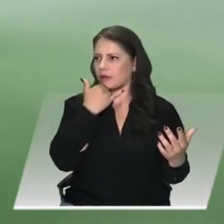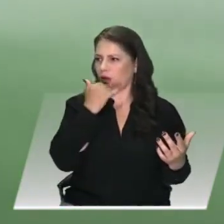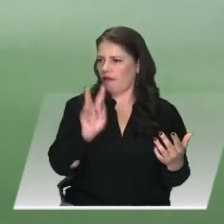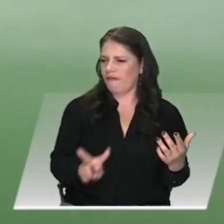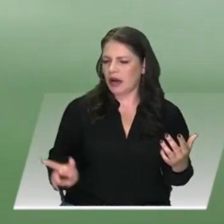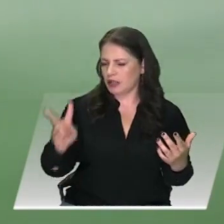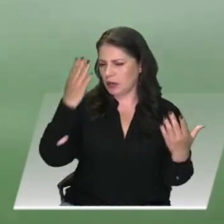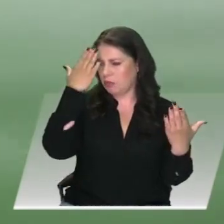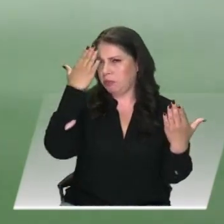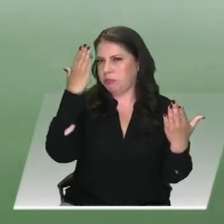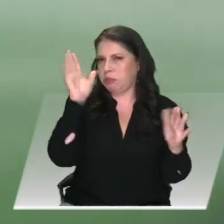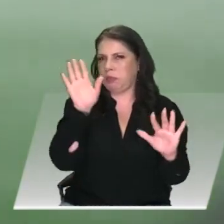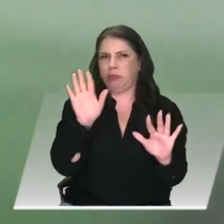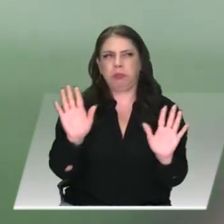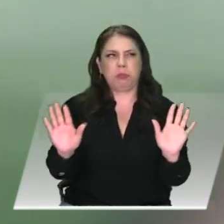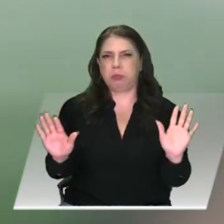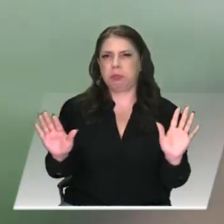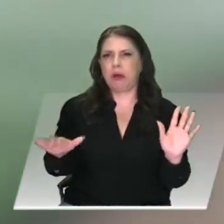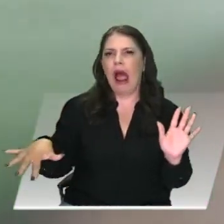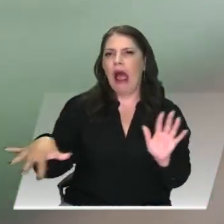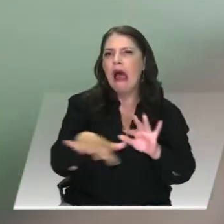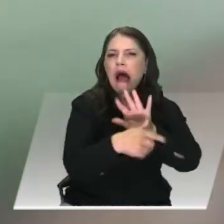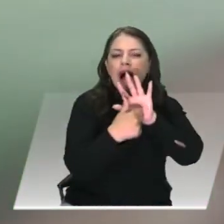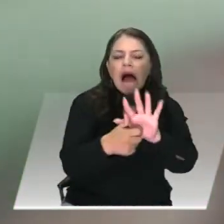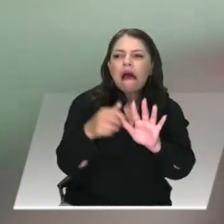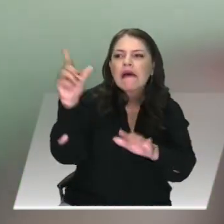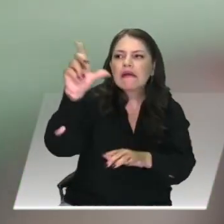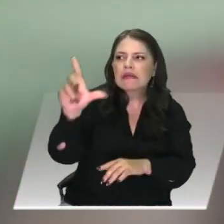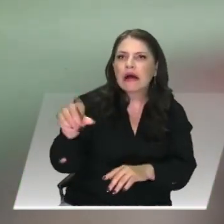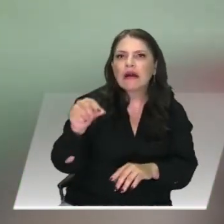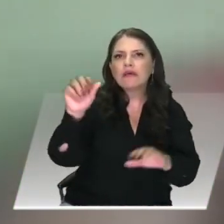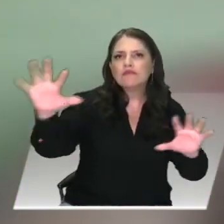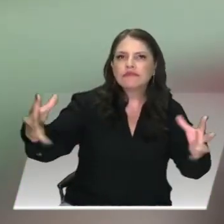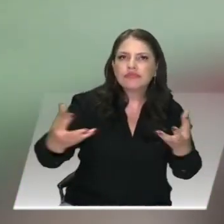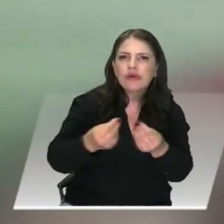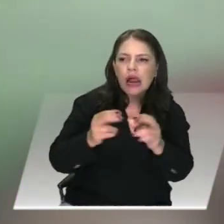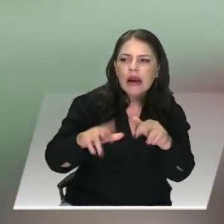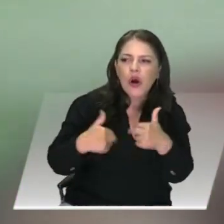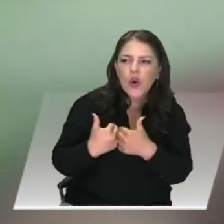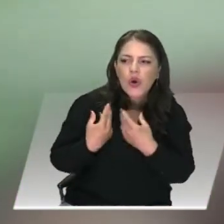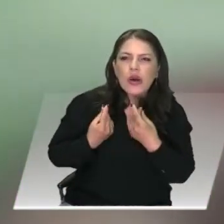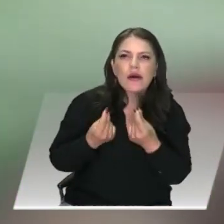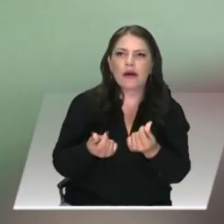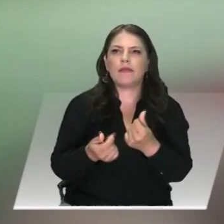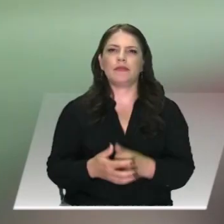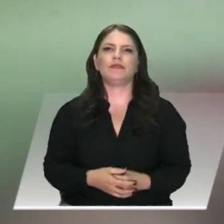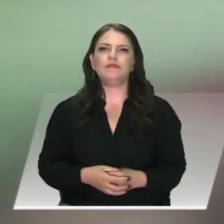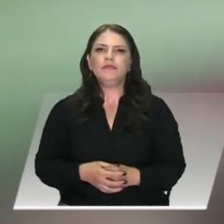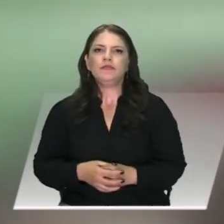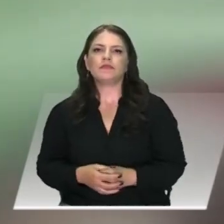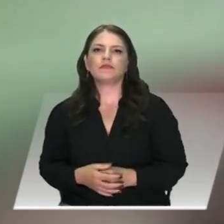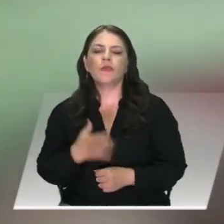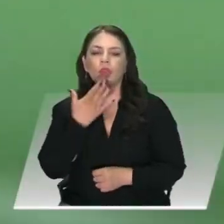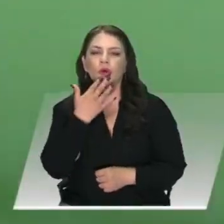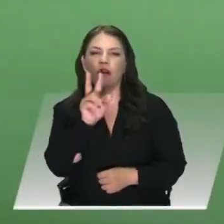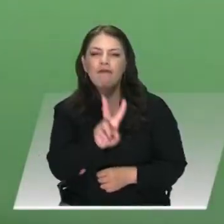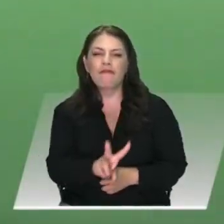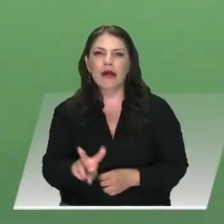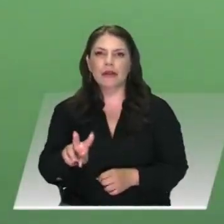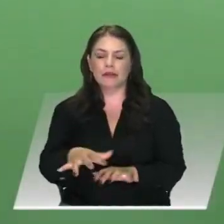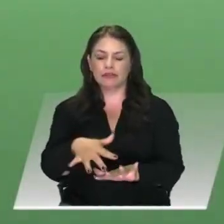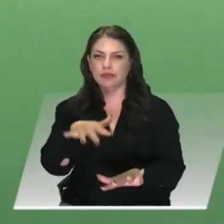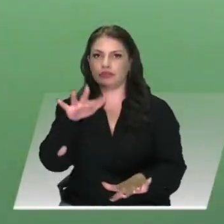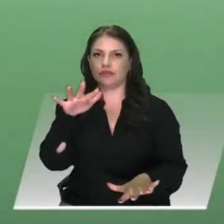motivo por lo que el delegado del gobierno italiano Michele Di Bari convocó una reunión urgente la Mancha color verde brillante